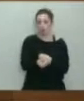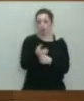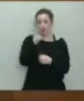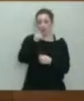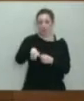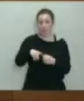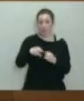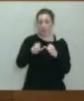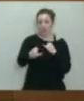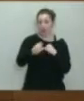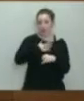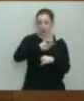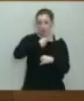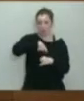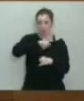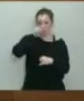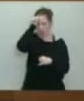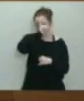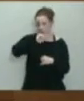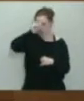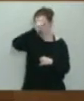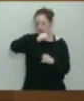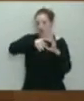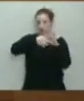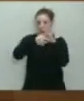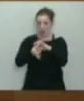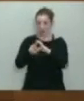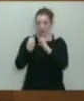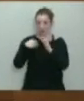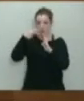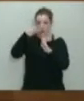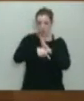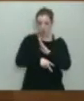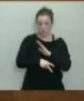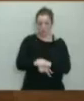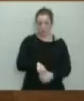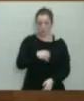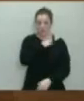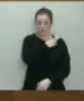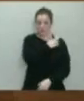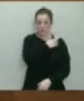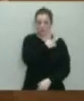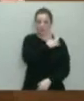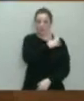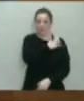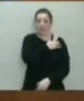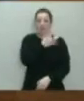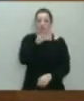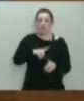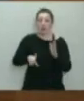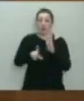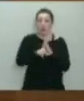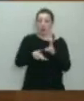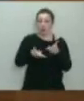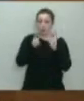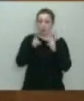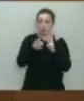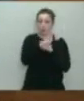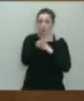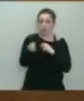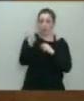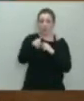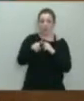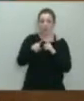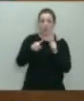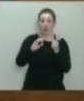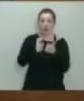irá nuestra posición en relación con esta norma. Y frente a la Ley de Autorización de Endeudamiento y concesión de un suplemento